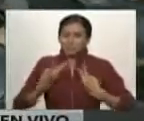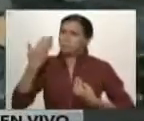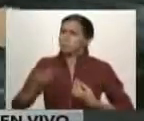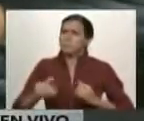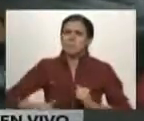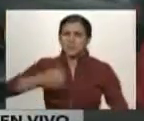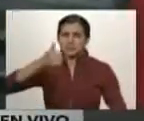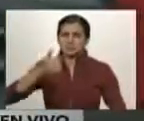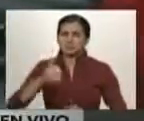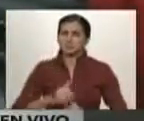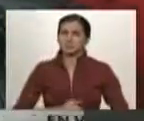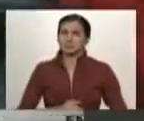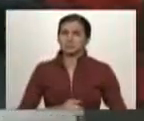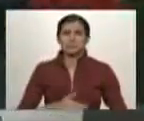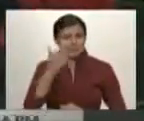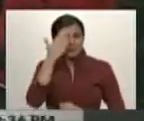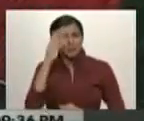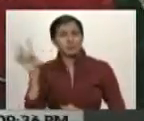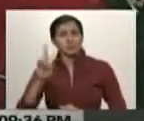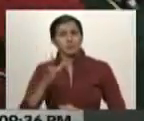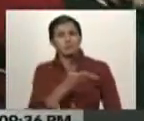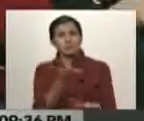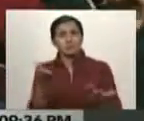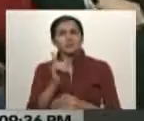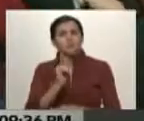debe saberlo venezuela